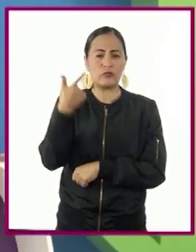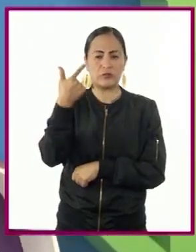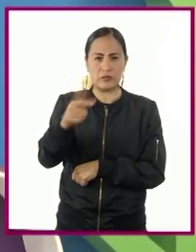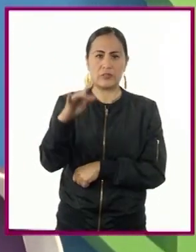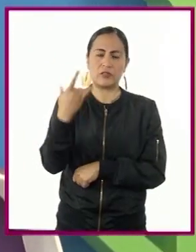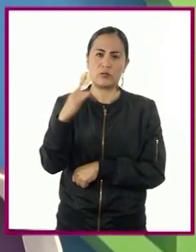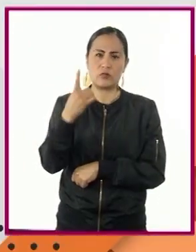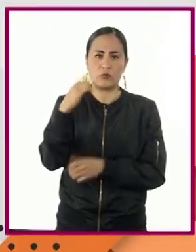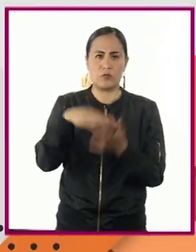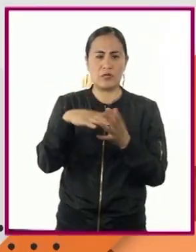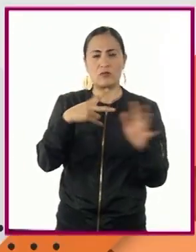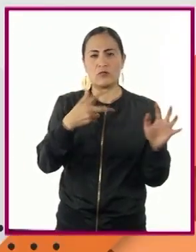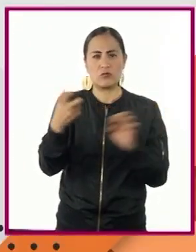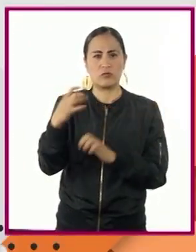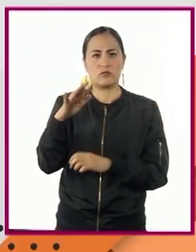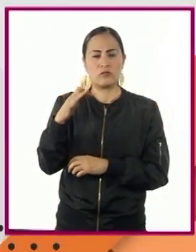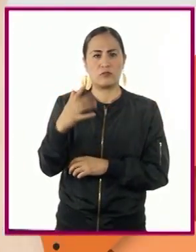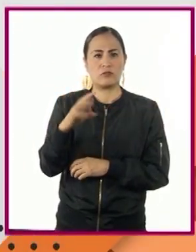1859.